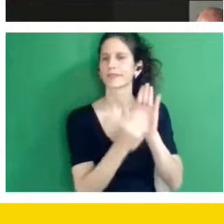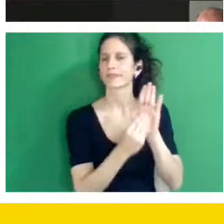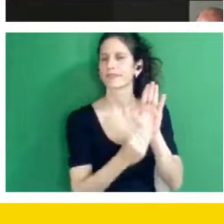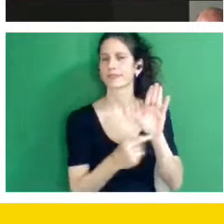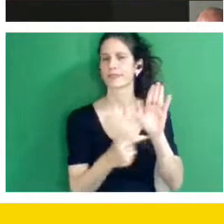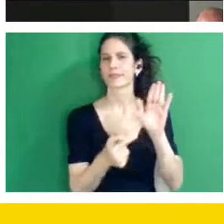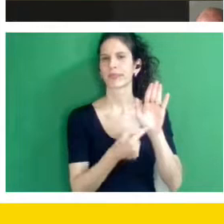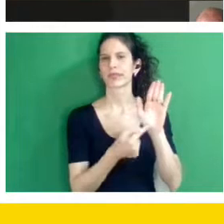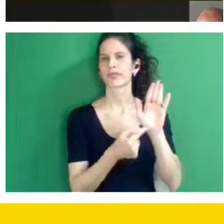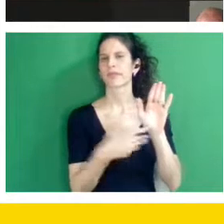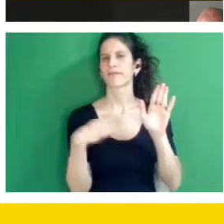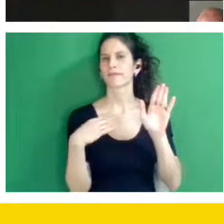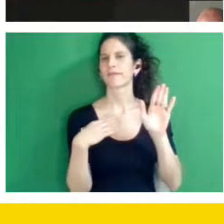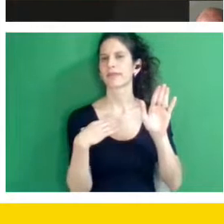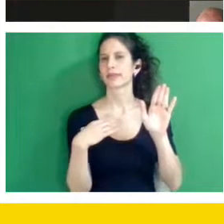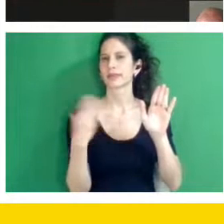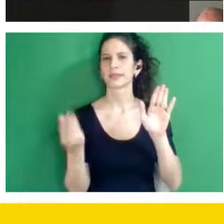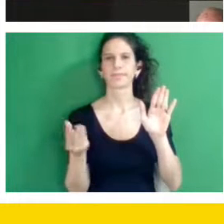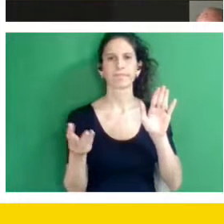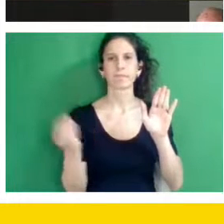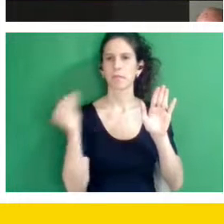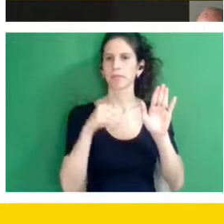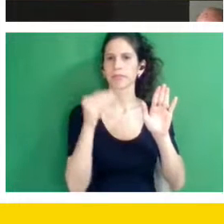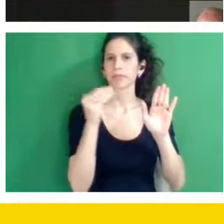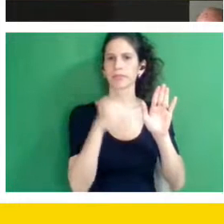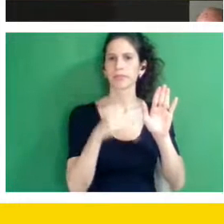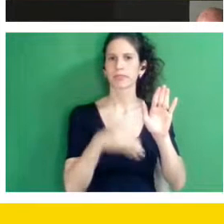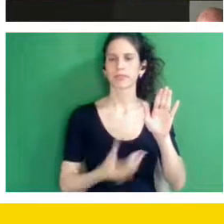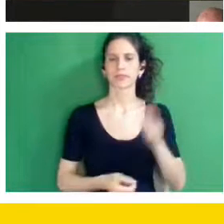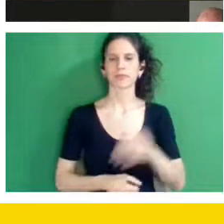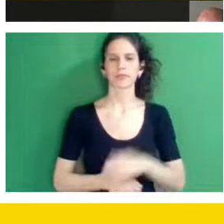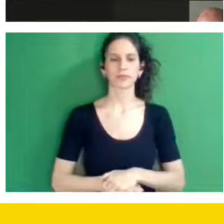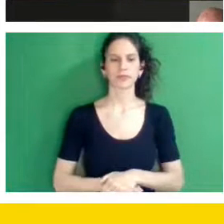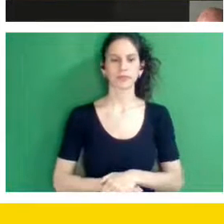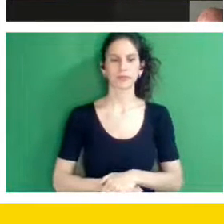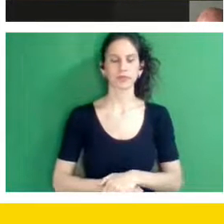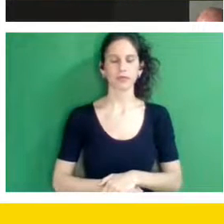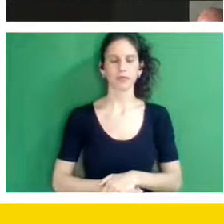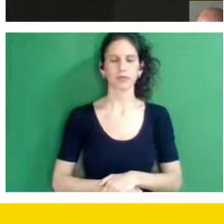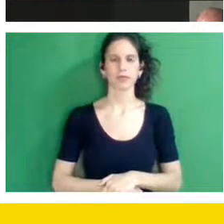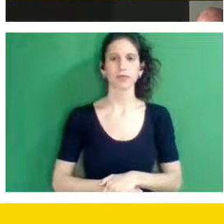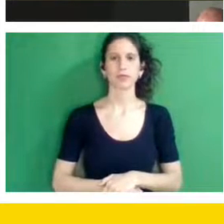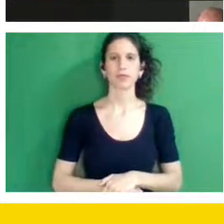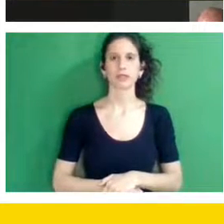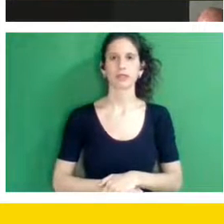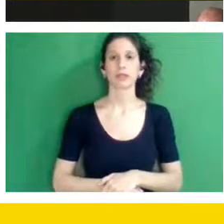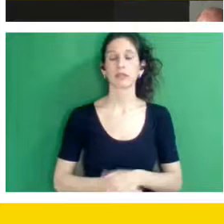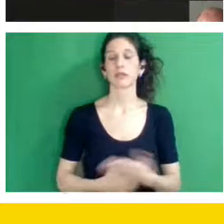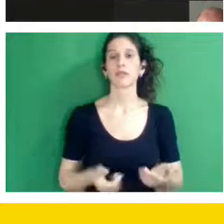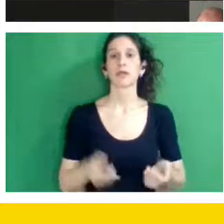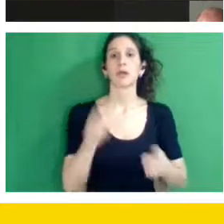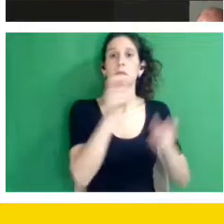inscripción, y los encargados esperan que las personas con discapacidad lleguen a sus oficinas para poder inscribirse.